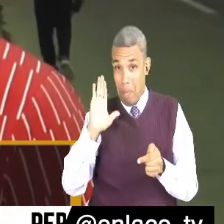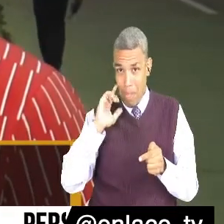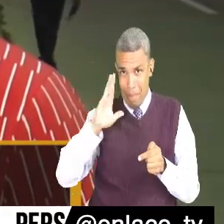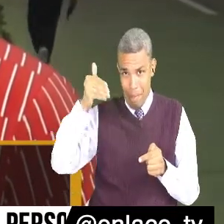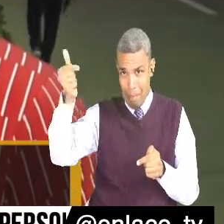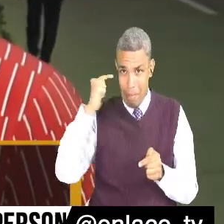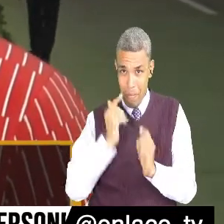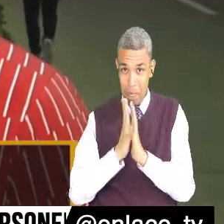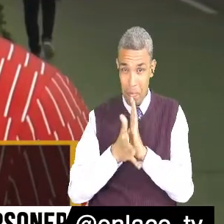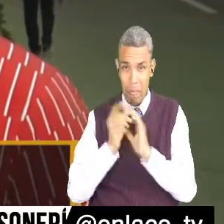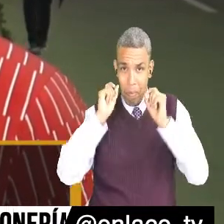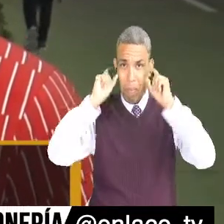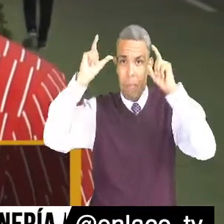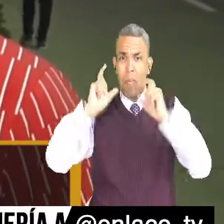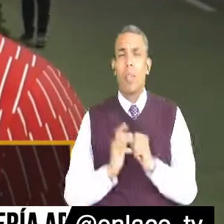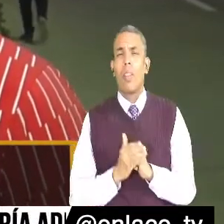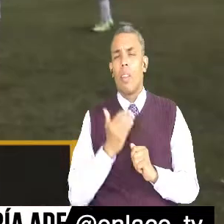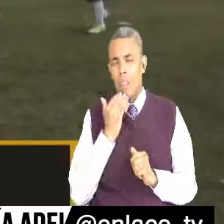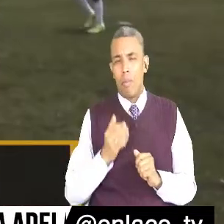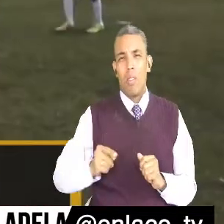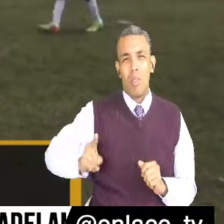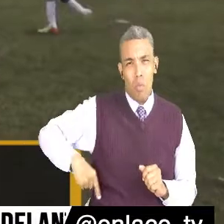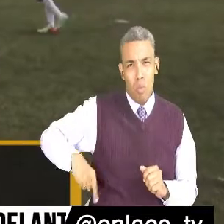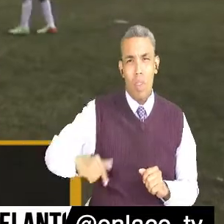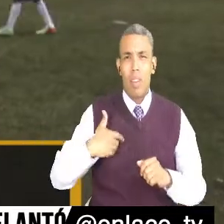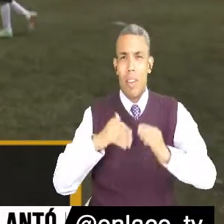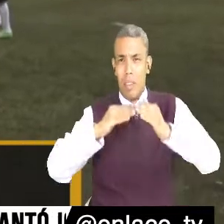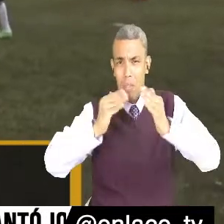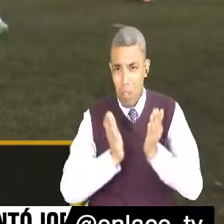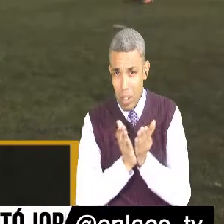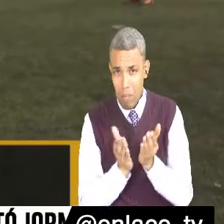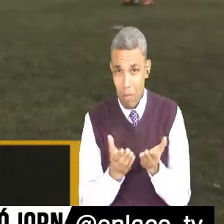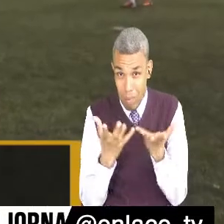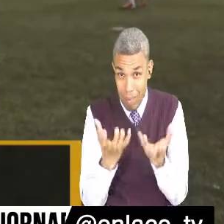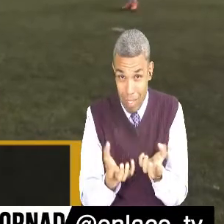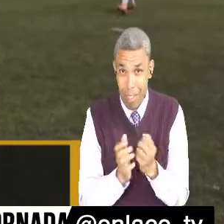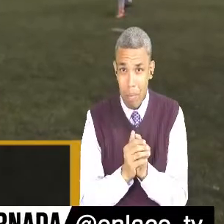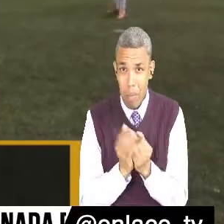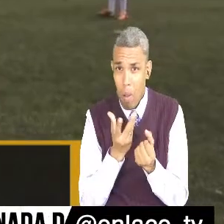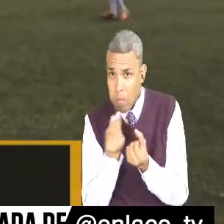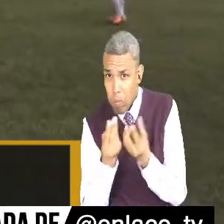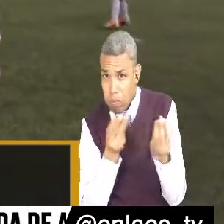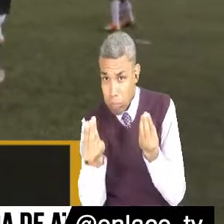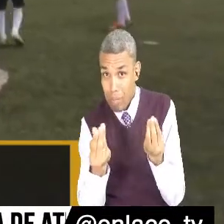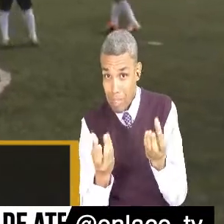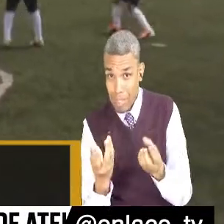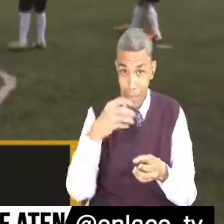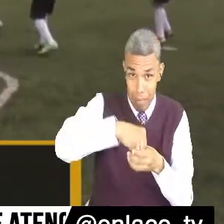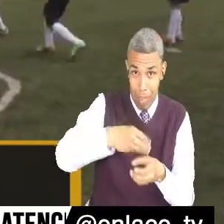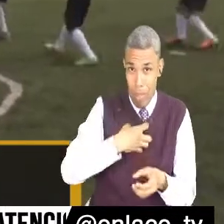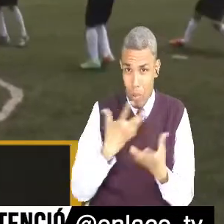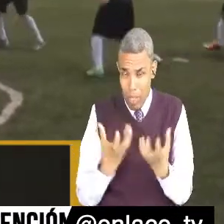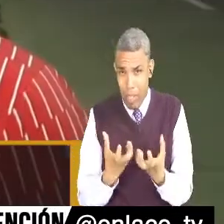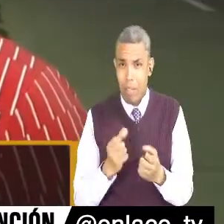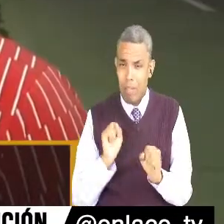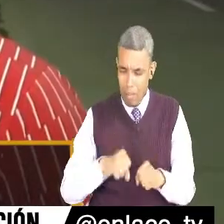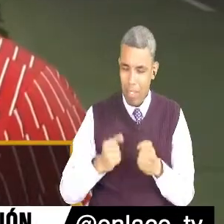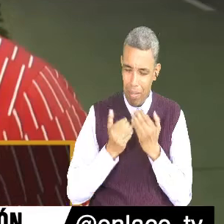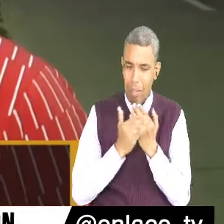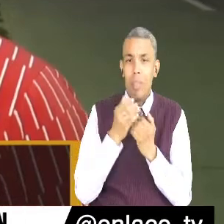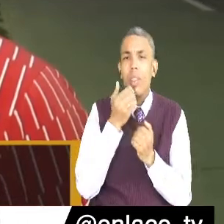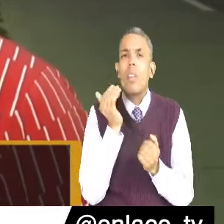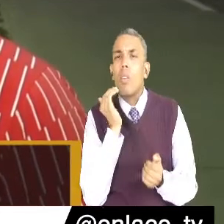comunidad deportiva, las escuelas, colegios que quieran hacer parte de este torneo, que se presenten el